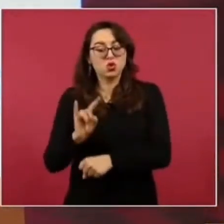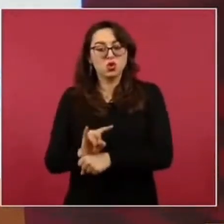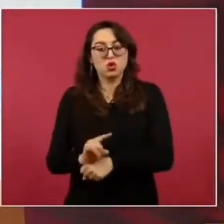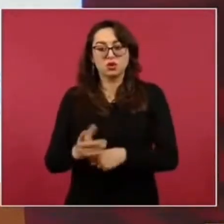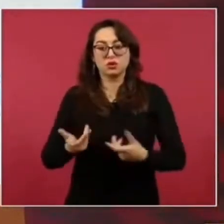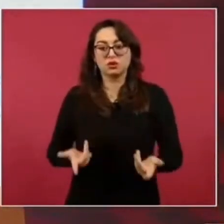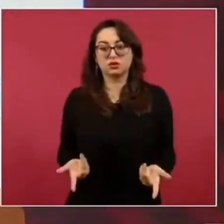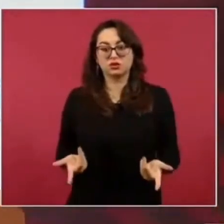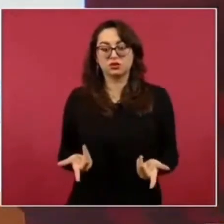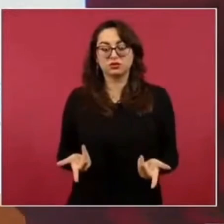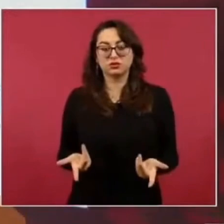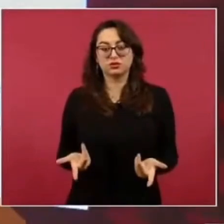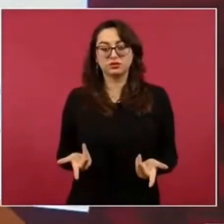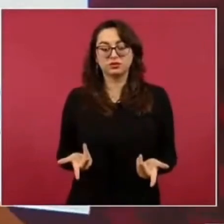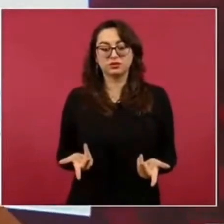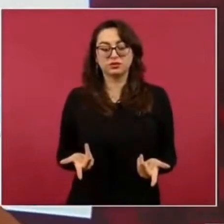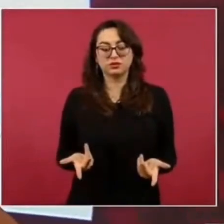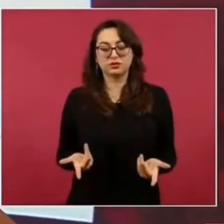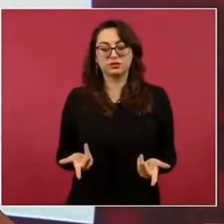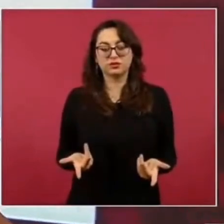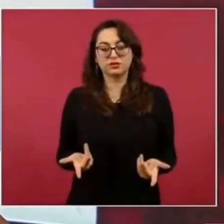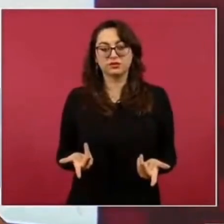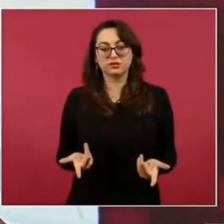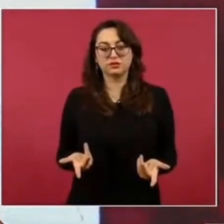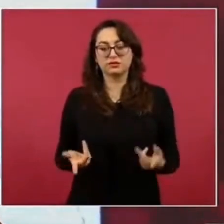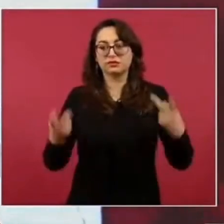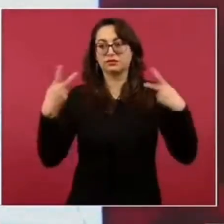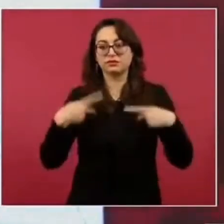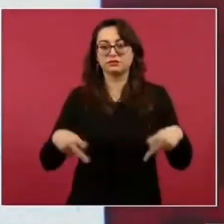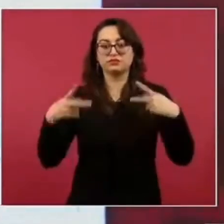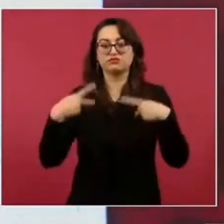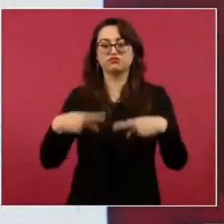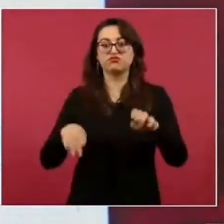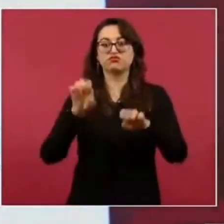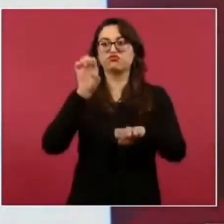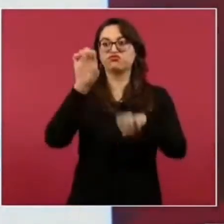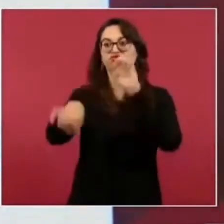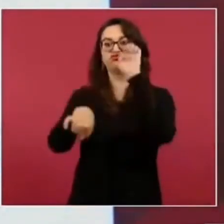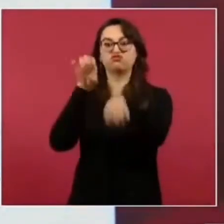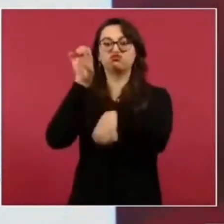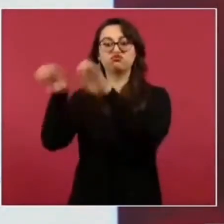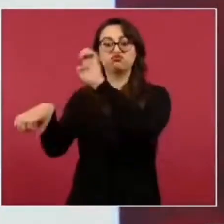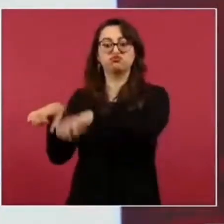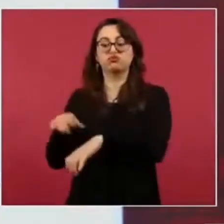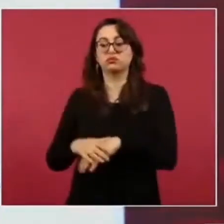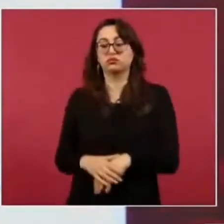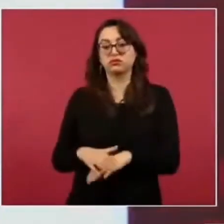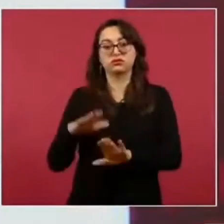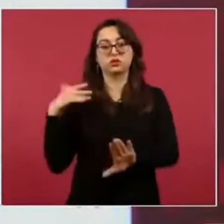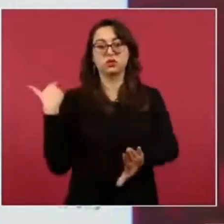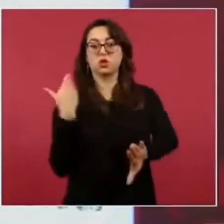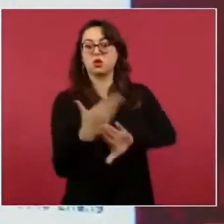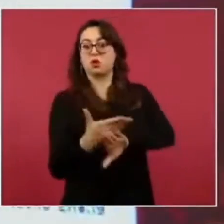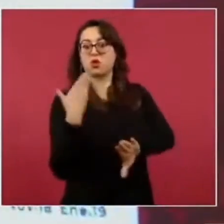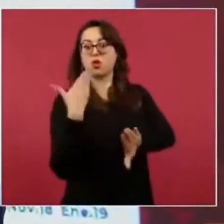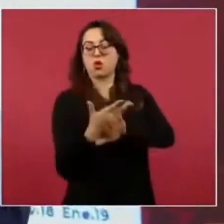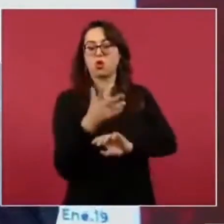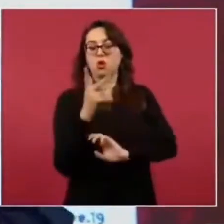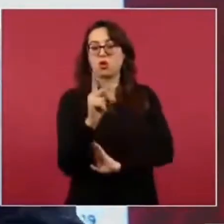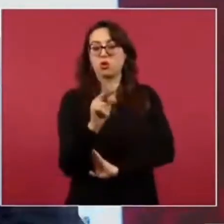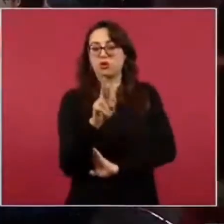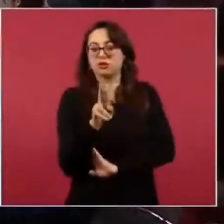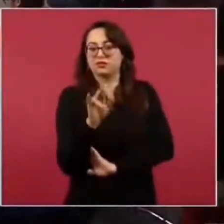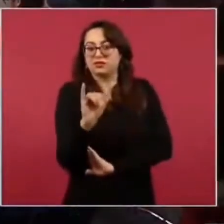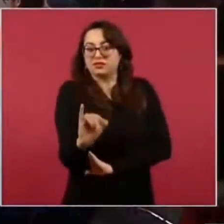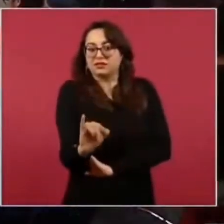Para ganar votos, engañando a la gente de que eran distintos. Por ahí, ayer